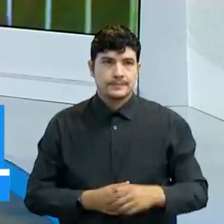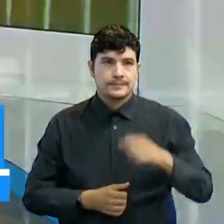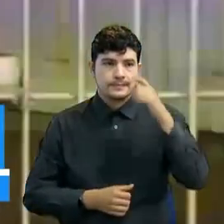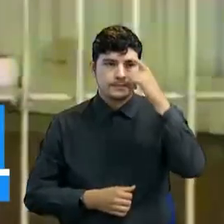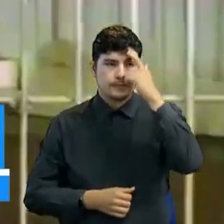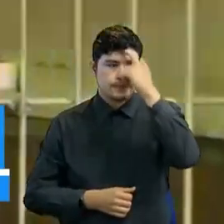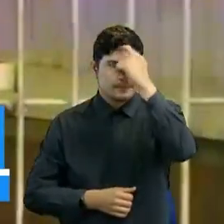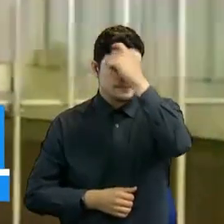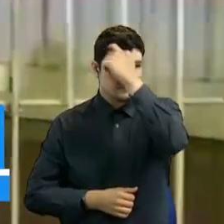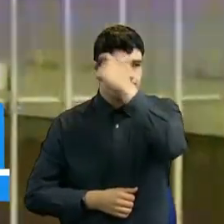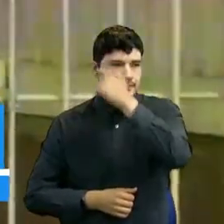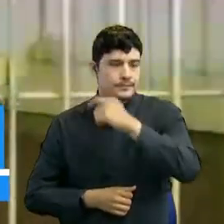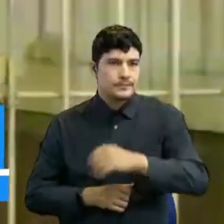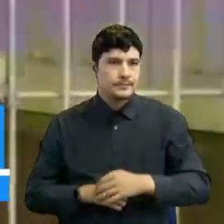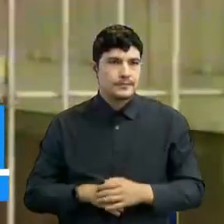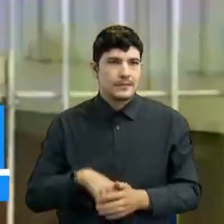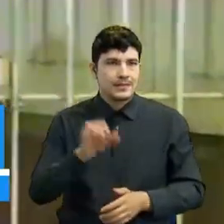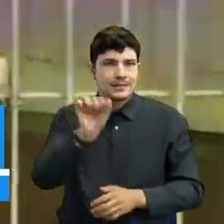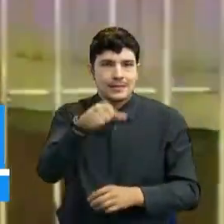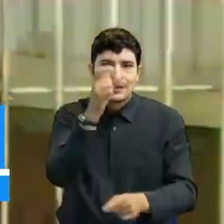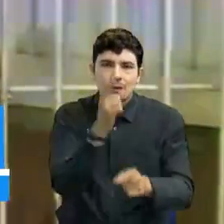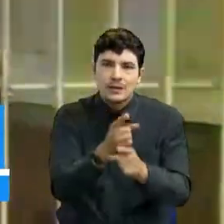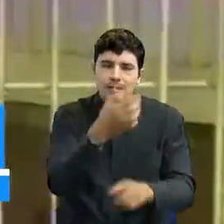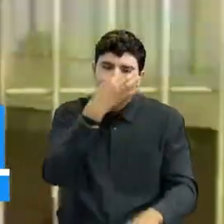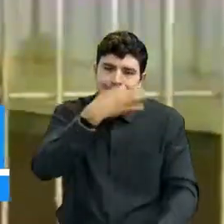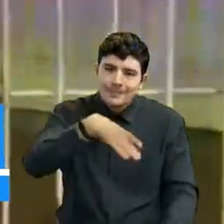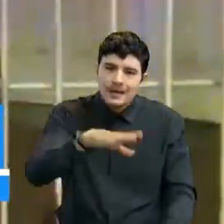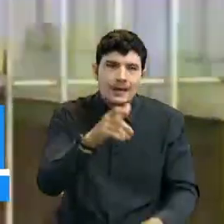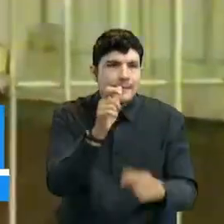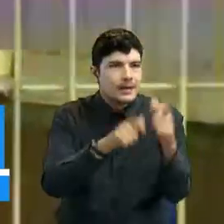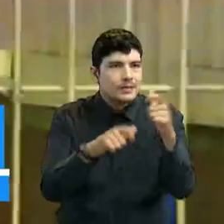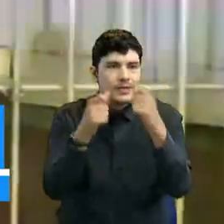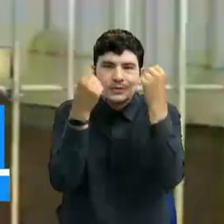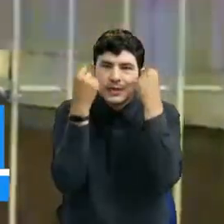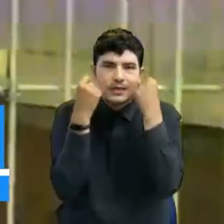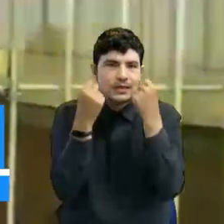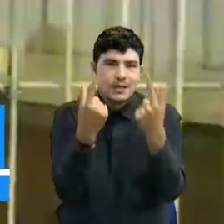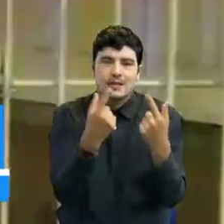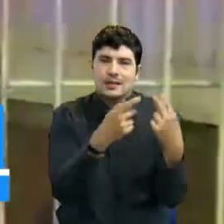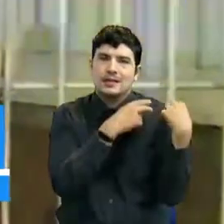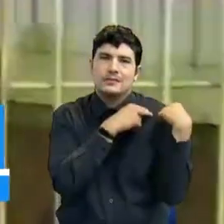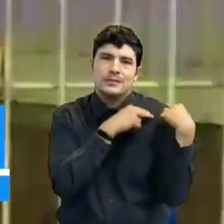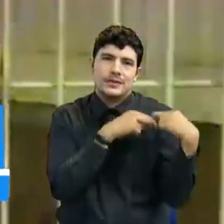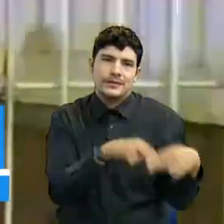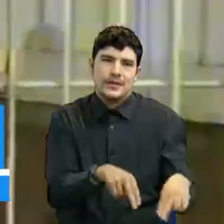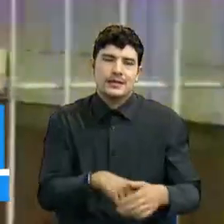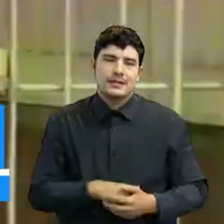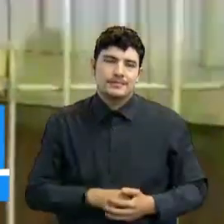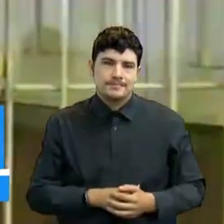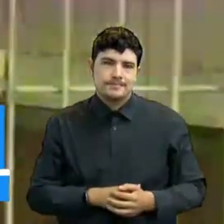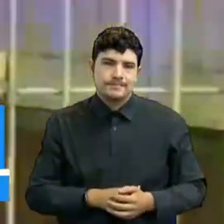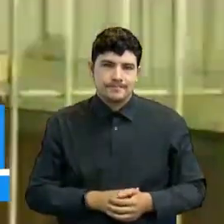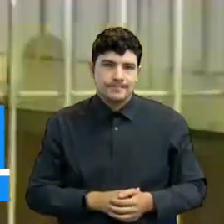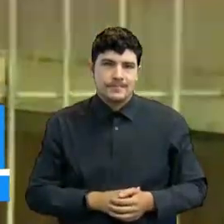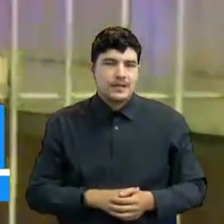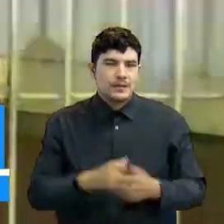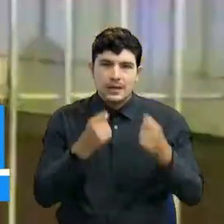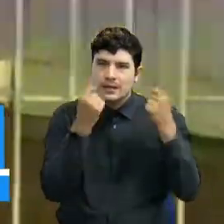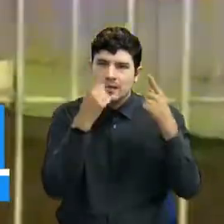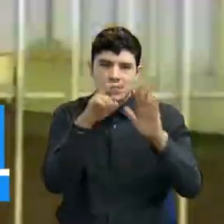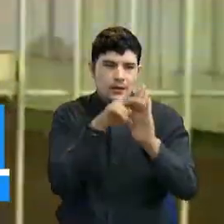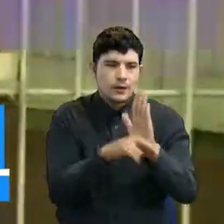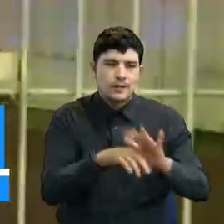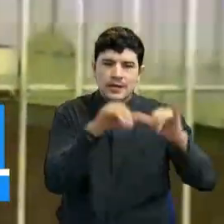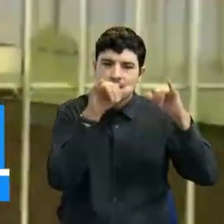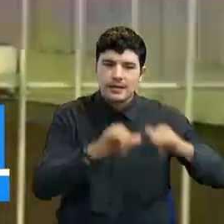Desafortunadamente, muchas personas no entienden la importancia de mantener el aislamiento preventivo obligatorio. Es muy importante quedarnos en casa, acatar las normas